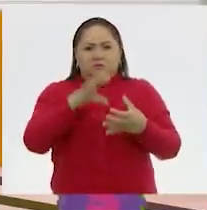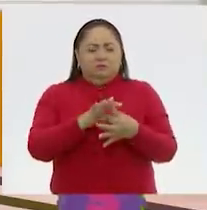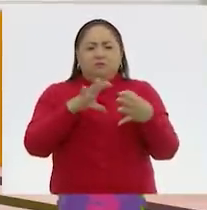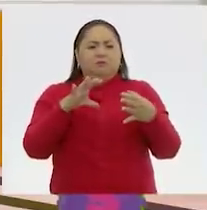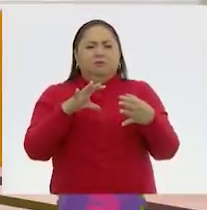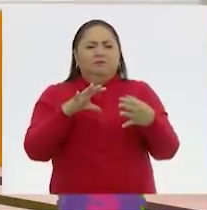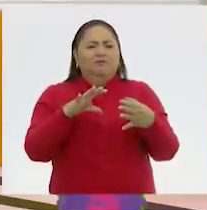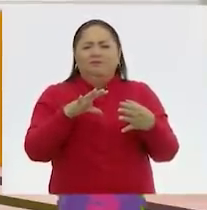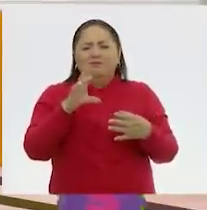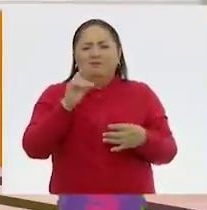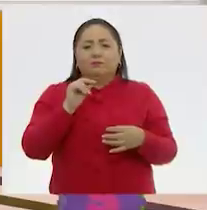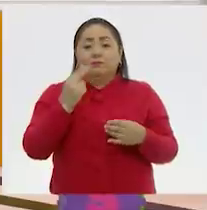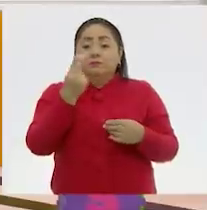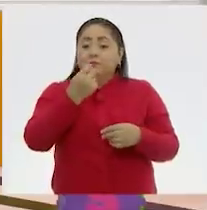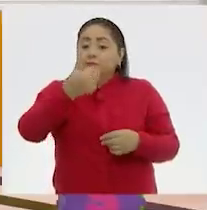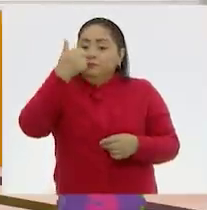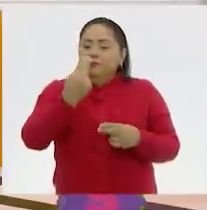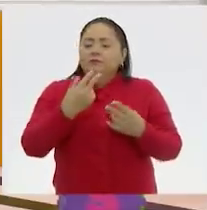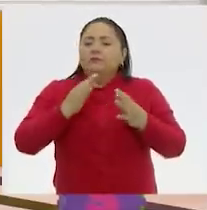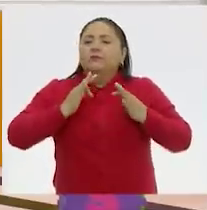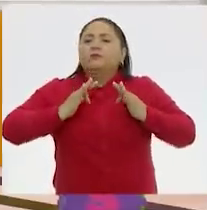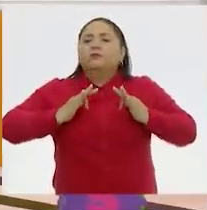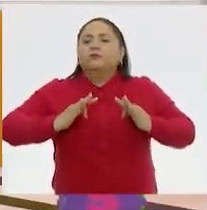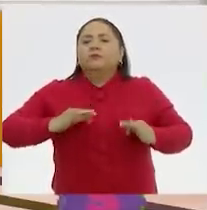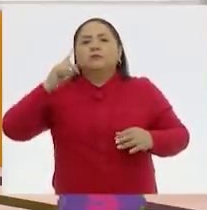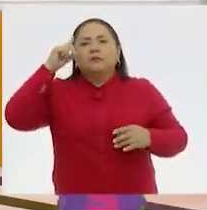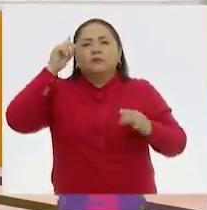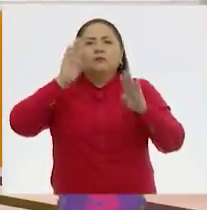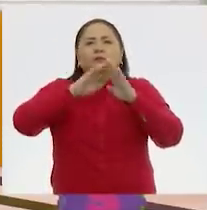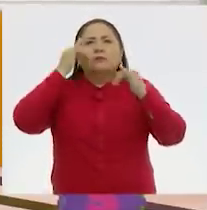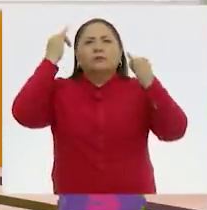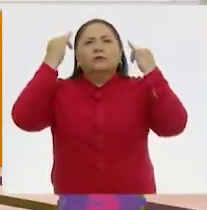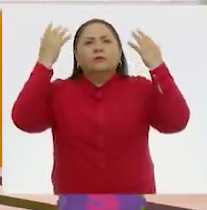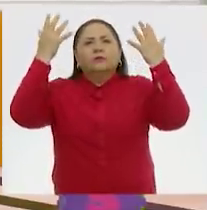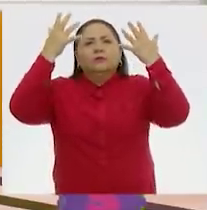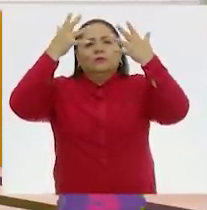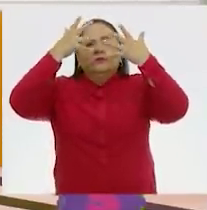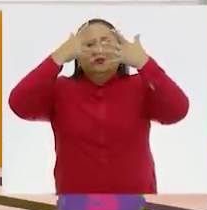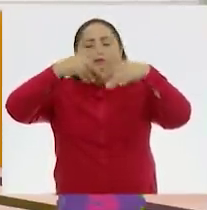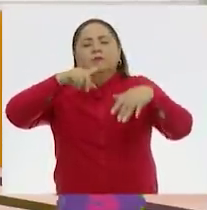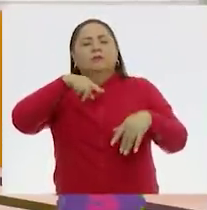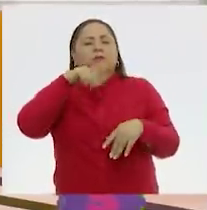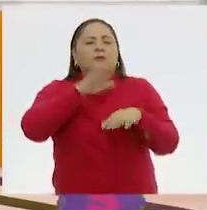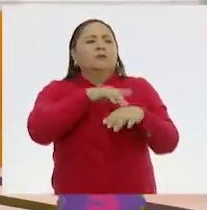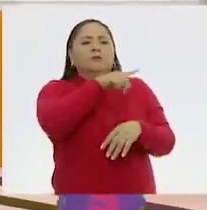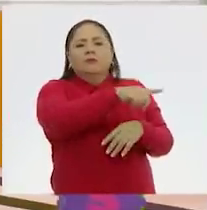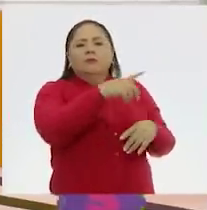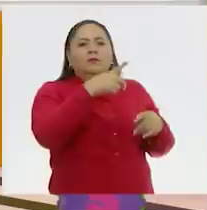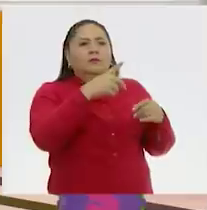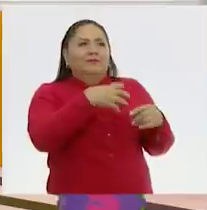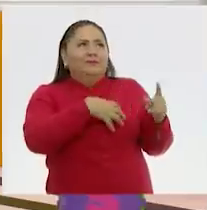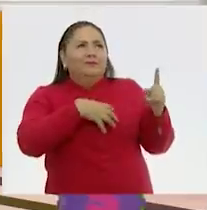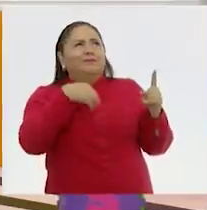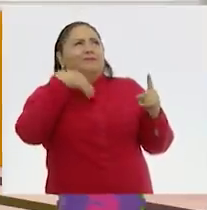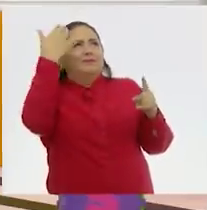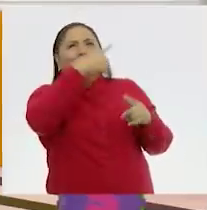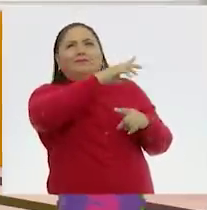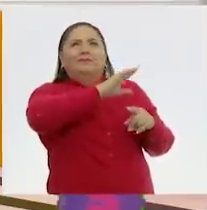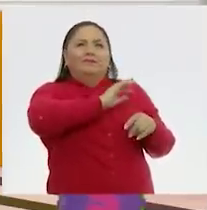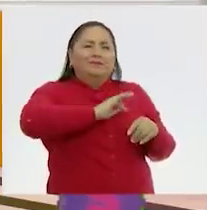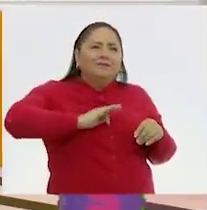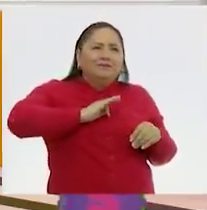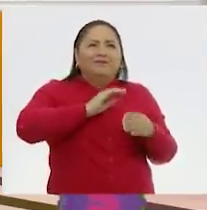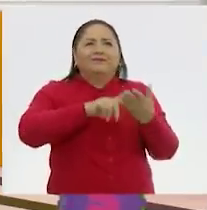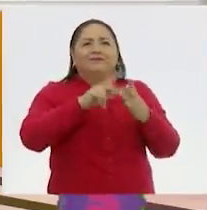de ella y no se relaja, empezó a generar ideas de que pues tú estabas muy, muy contento en tus vacaciones y que por eso